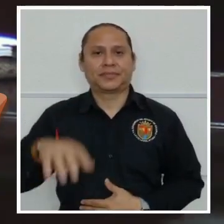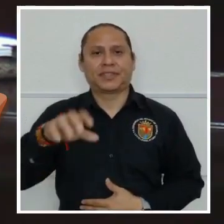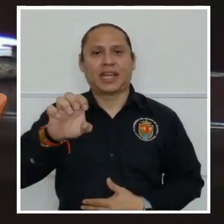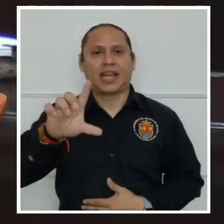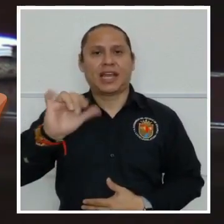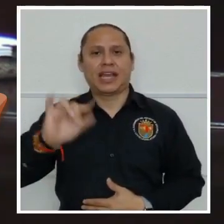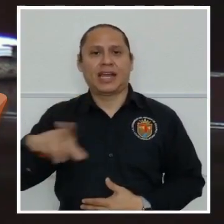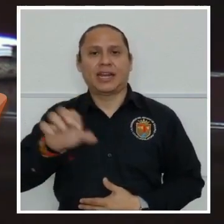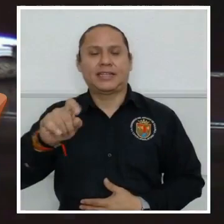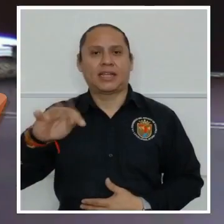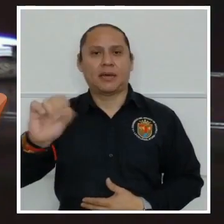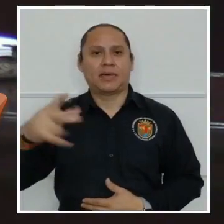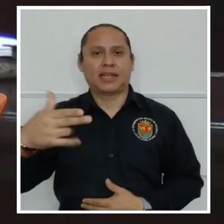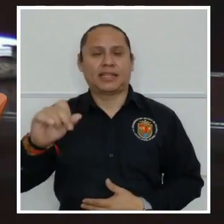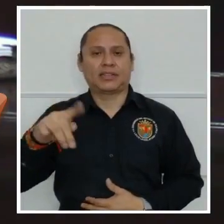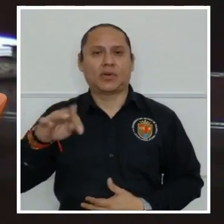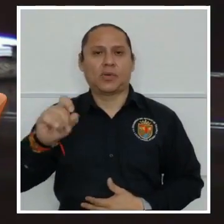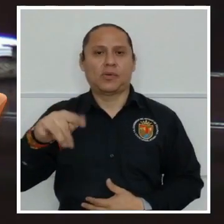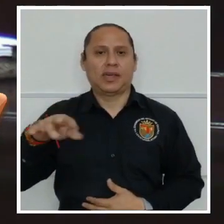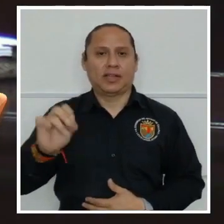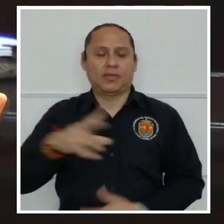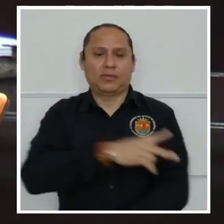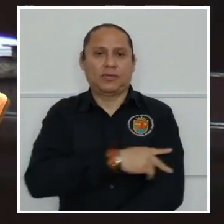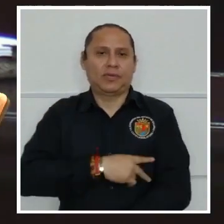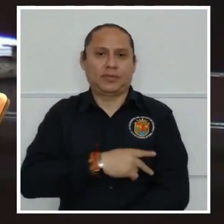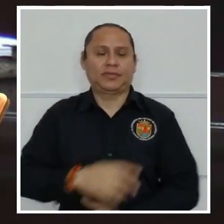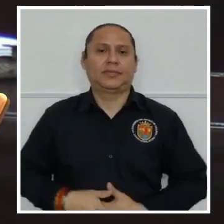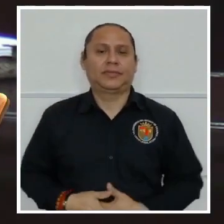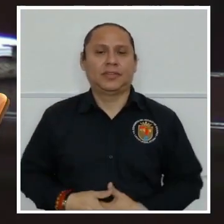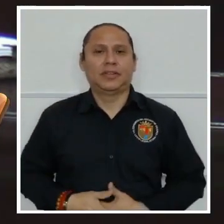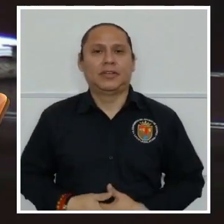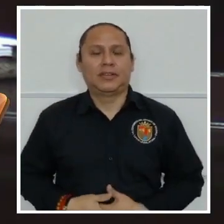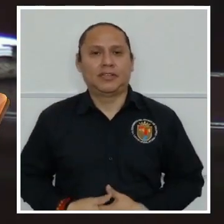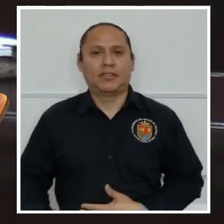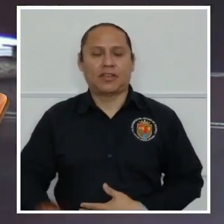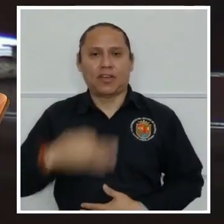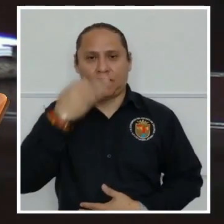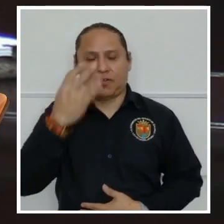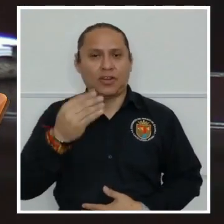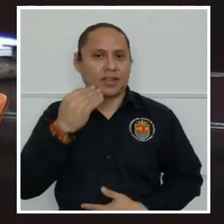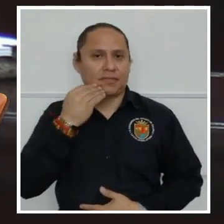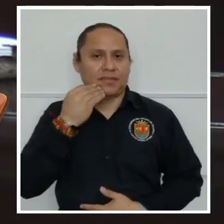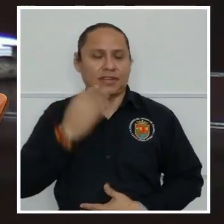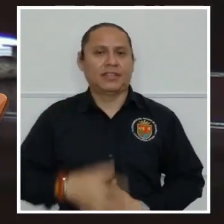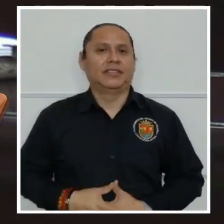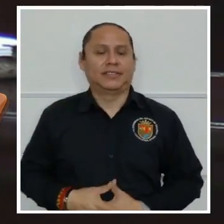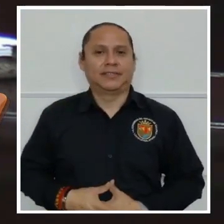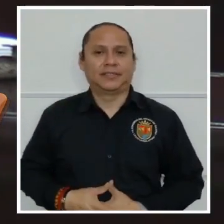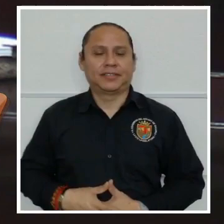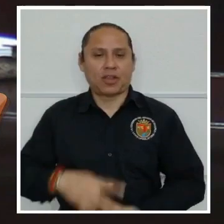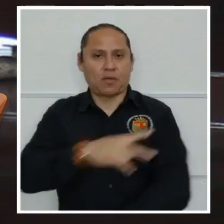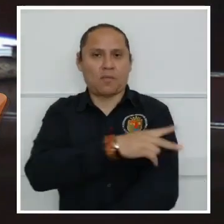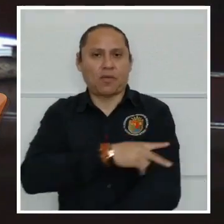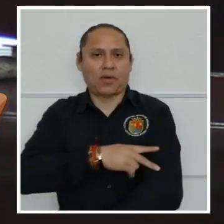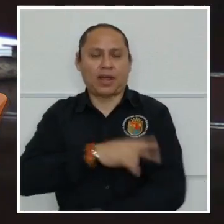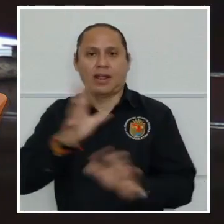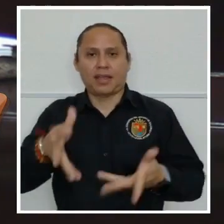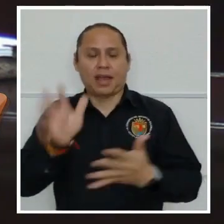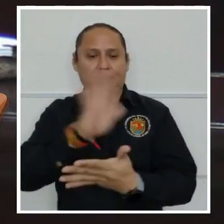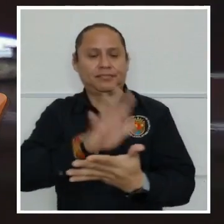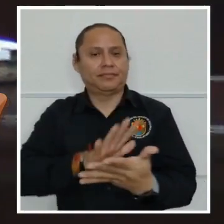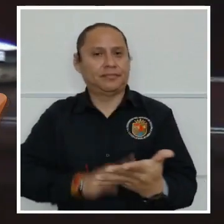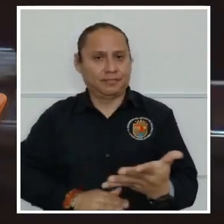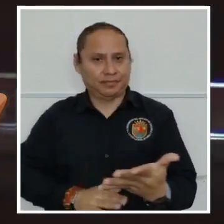Diputada Elizabeth Escobedo Morales, vocal. Y diputada Flor de María Esponda Torres, vocal. Está